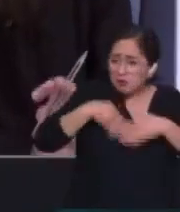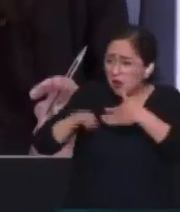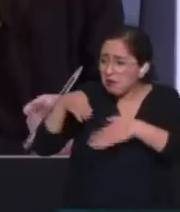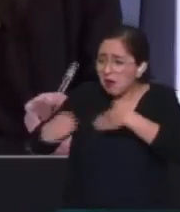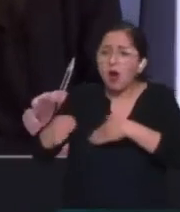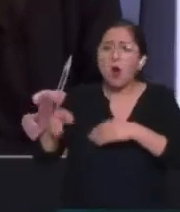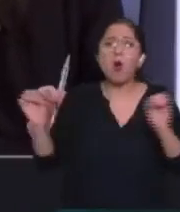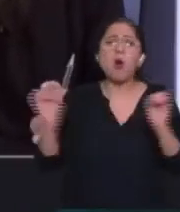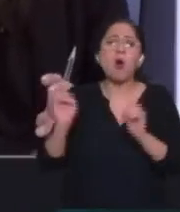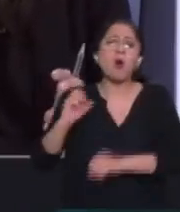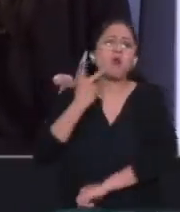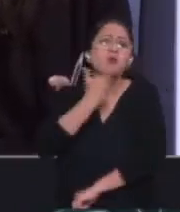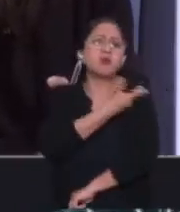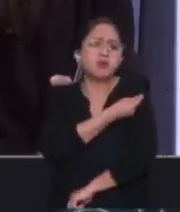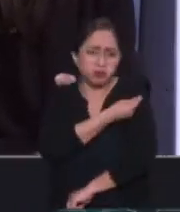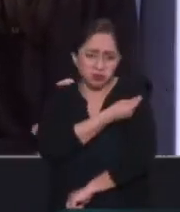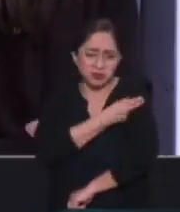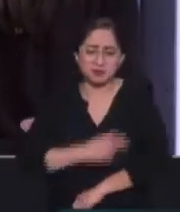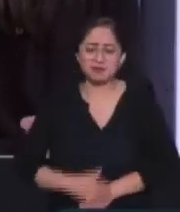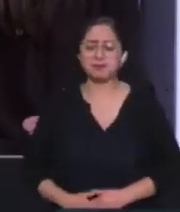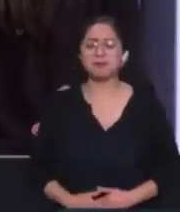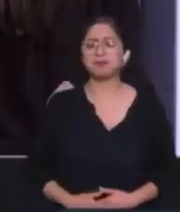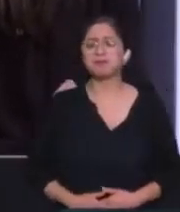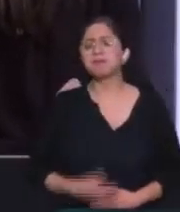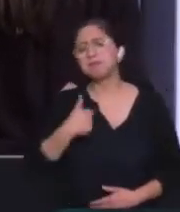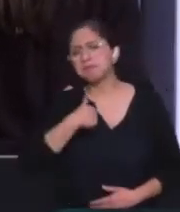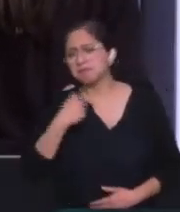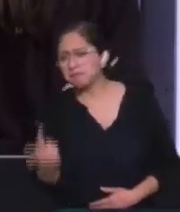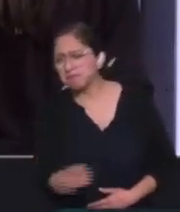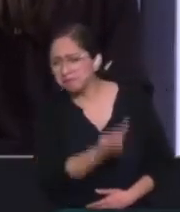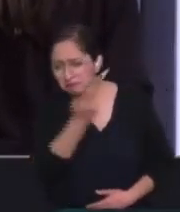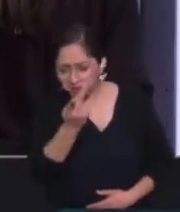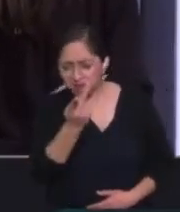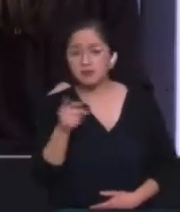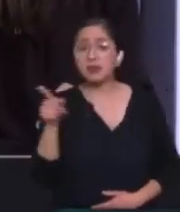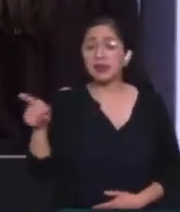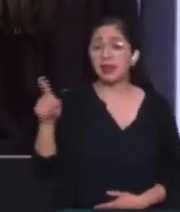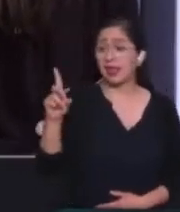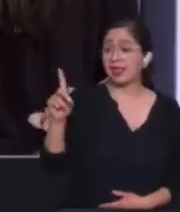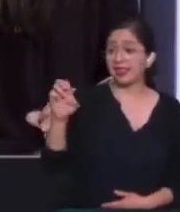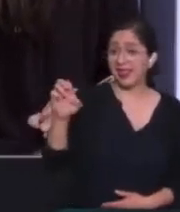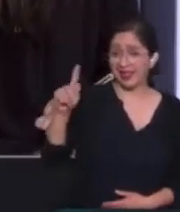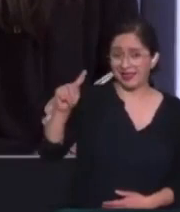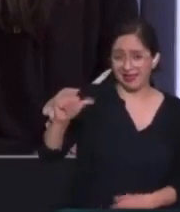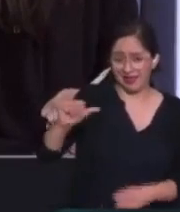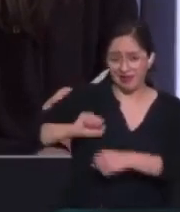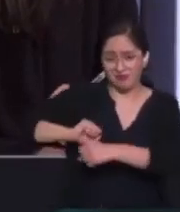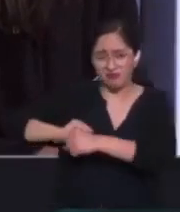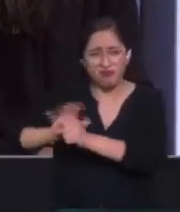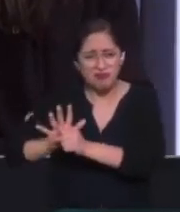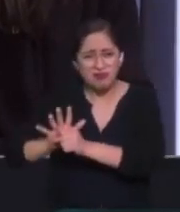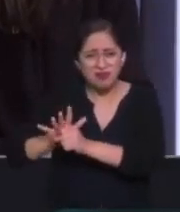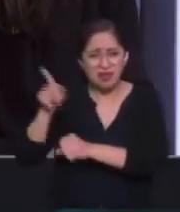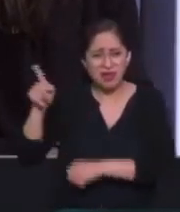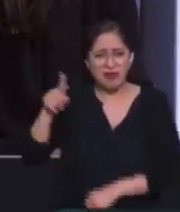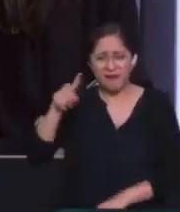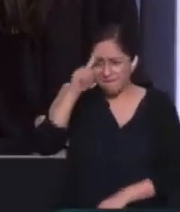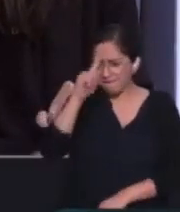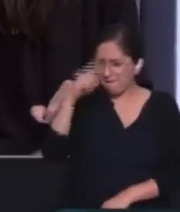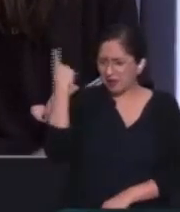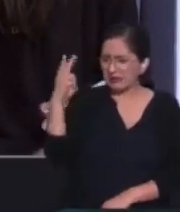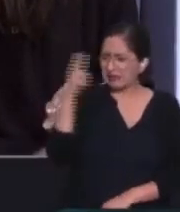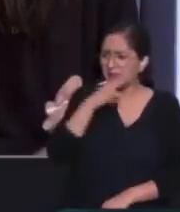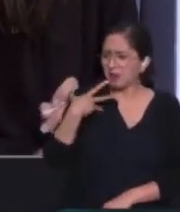Delta, ¿sabemos por qué se está transmitiendo con mayor facilidad? ¿Será además pues la última variante de la cual nosotros